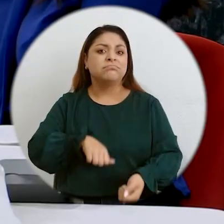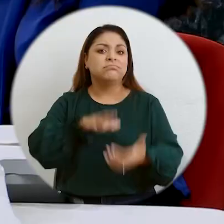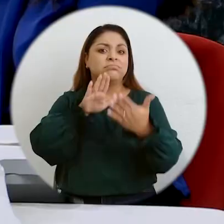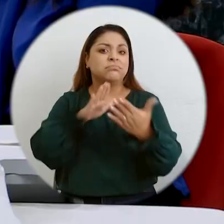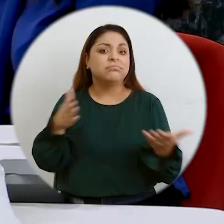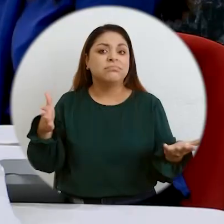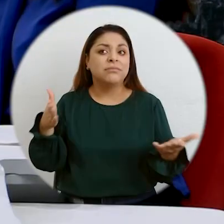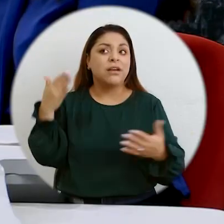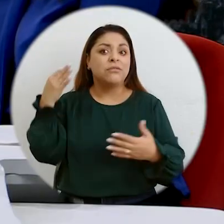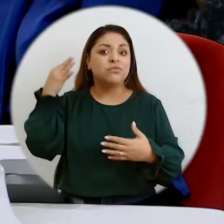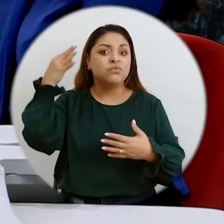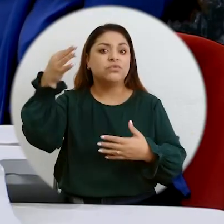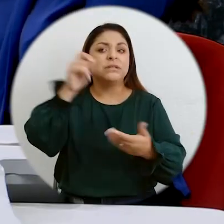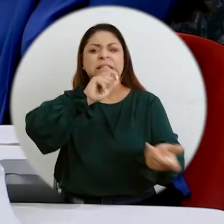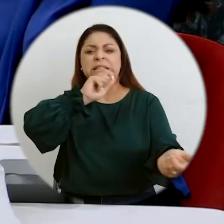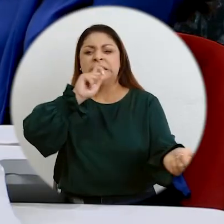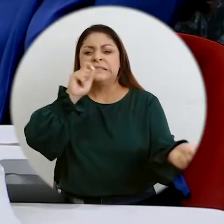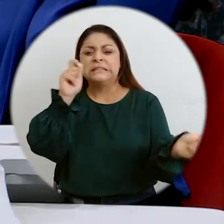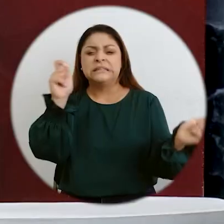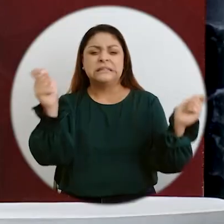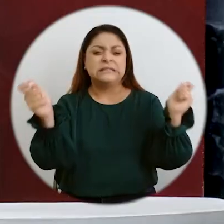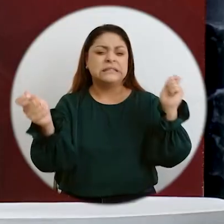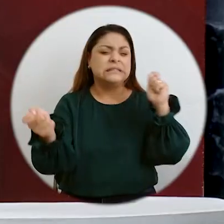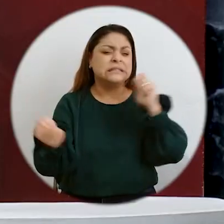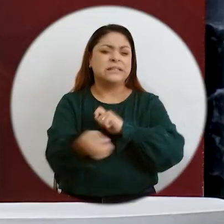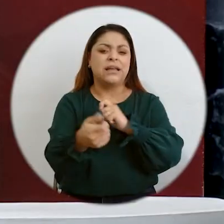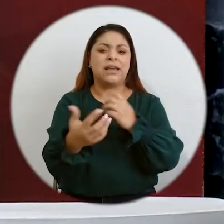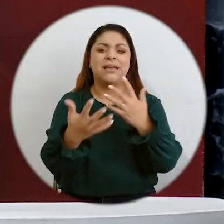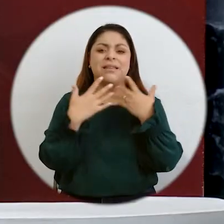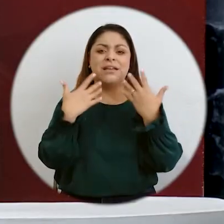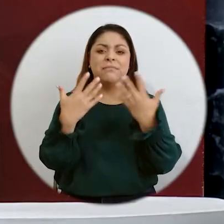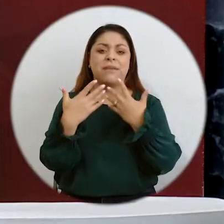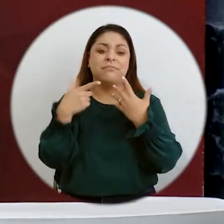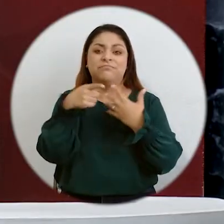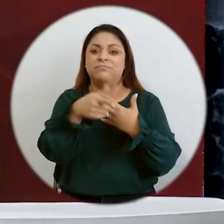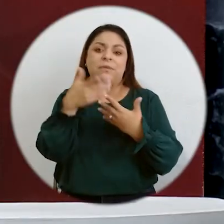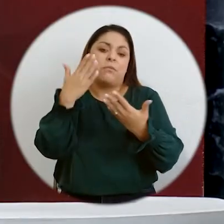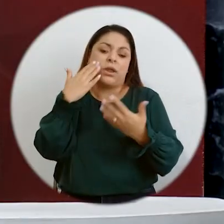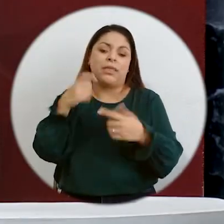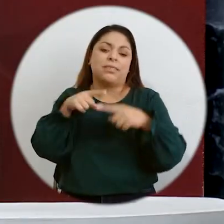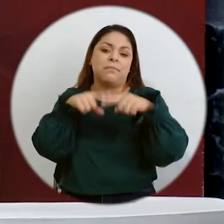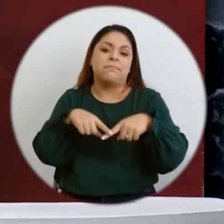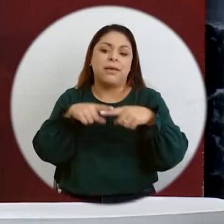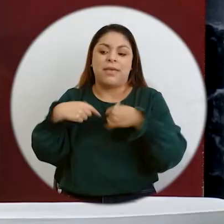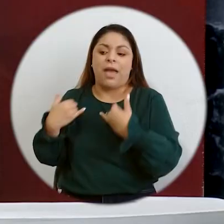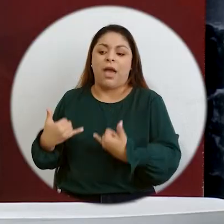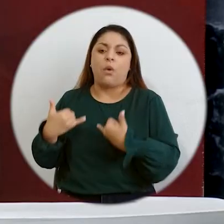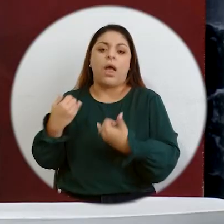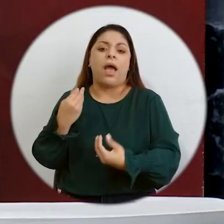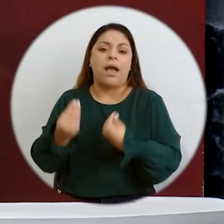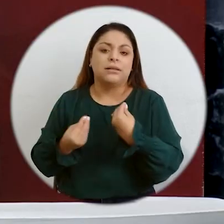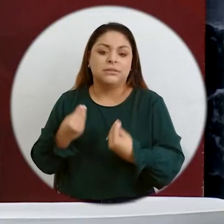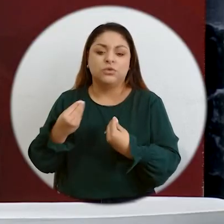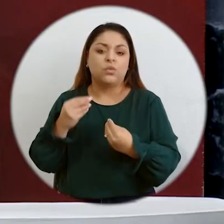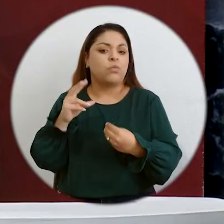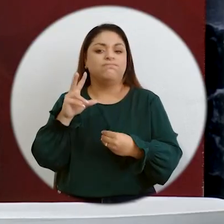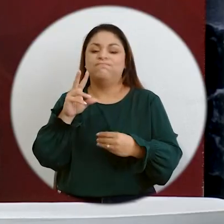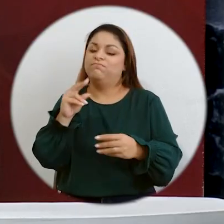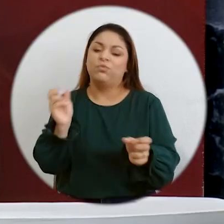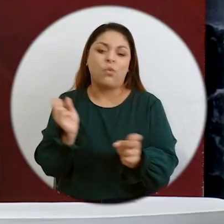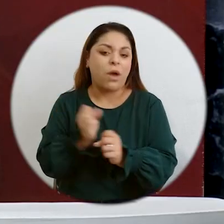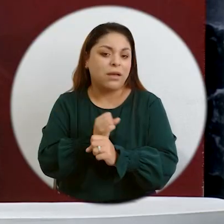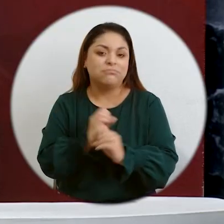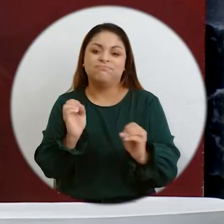cambios drásticos en el clima totalmente asociados a lo que se hace o no se hace con los océanos. Y